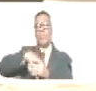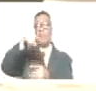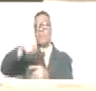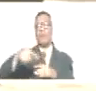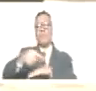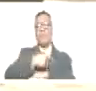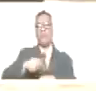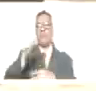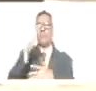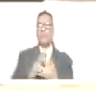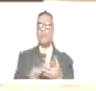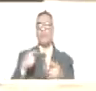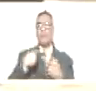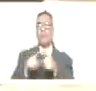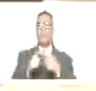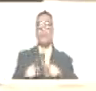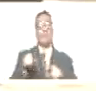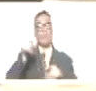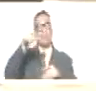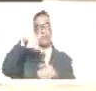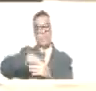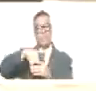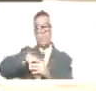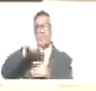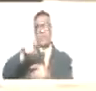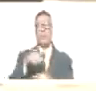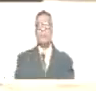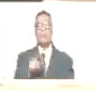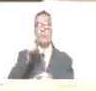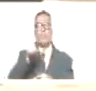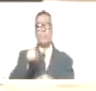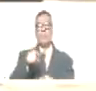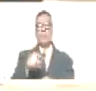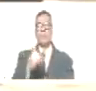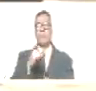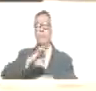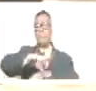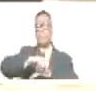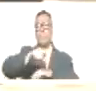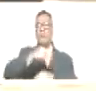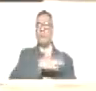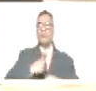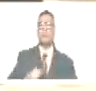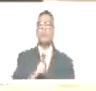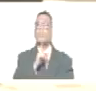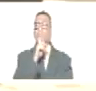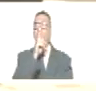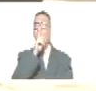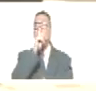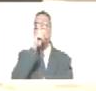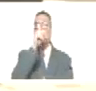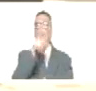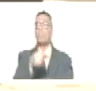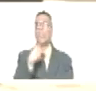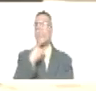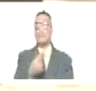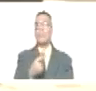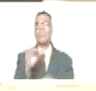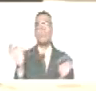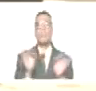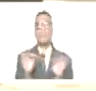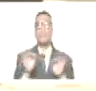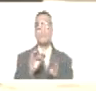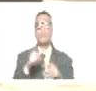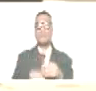Fueron otros los que votaron. Y sobre ese robo se quedan calladitos. Pero ellos levantaron la mano